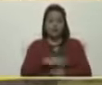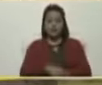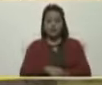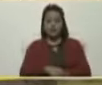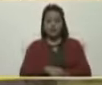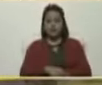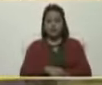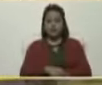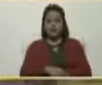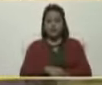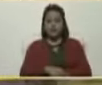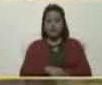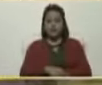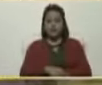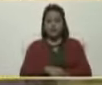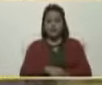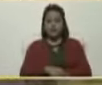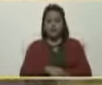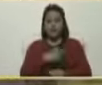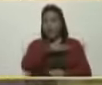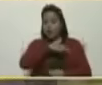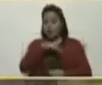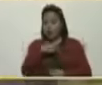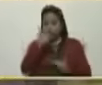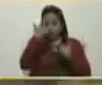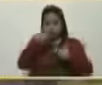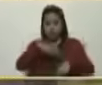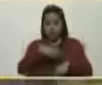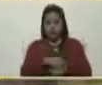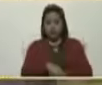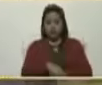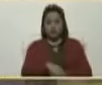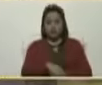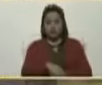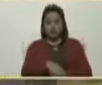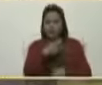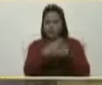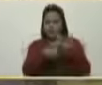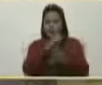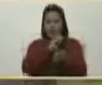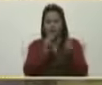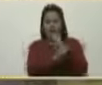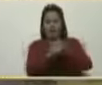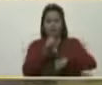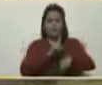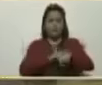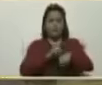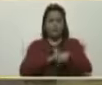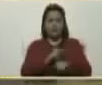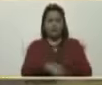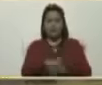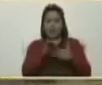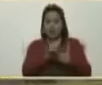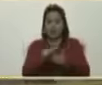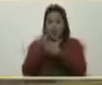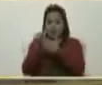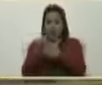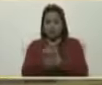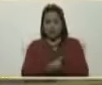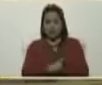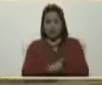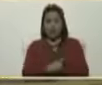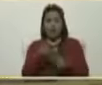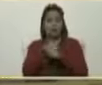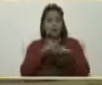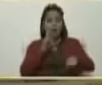Y nosotros somos, todos somos transitorios en los cargos, en el liderazgo. Pero el